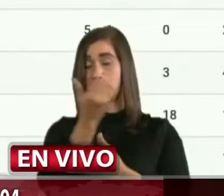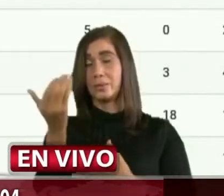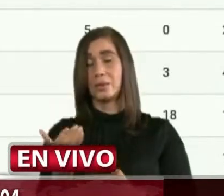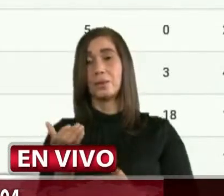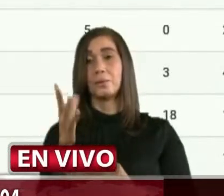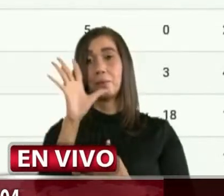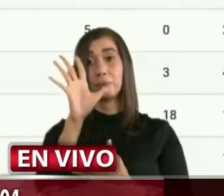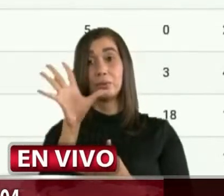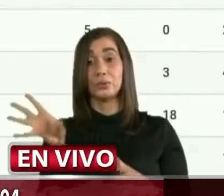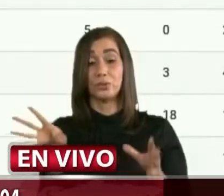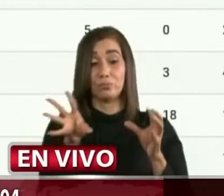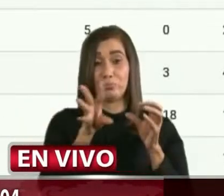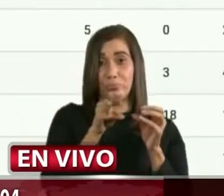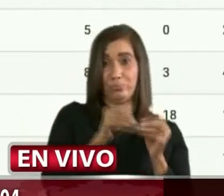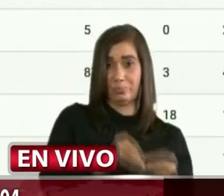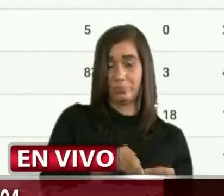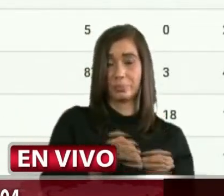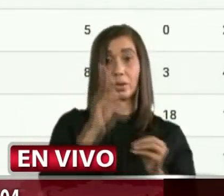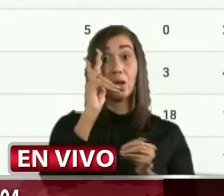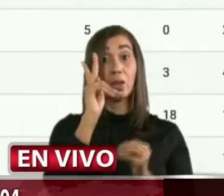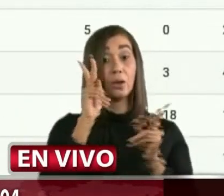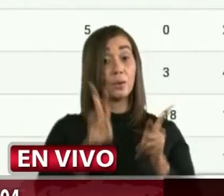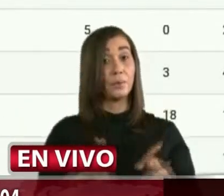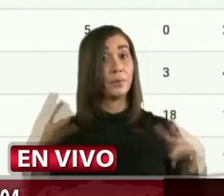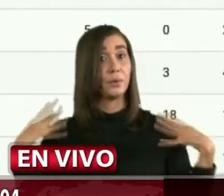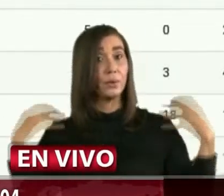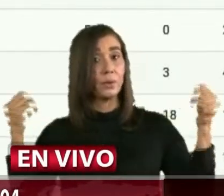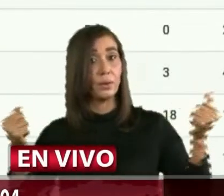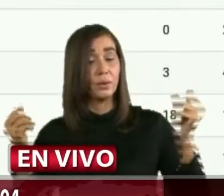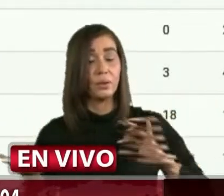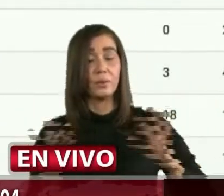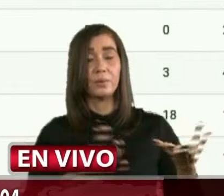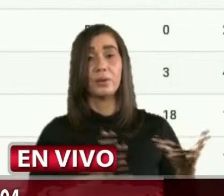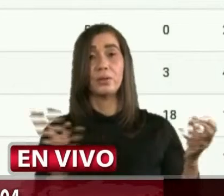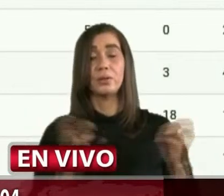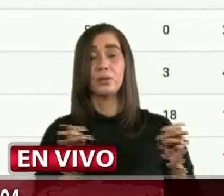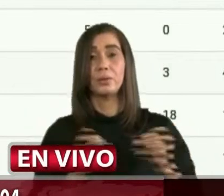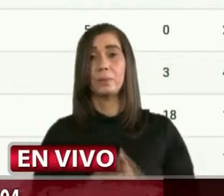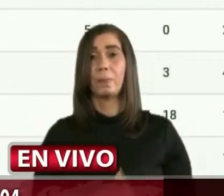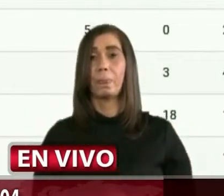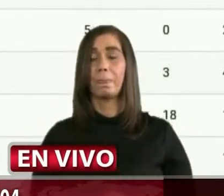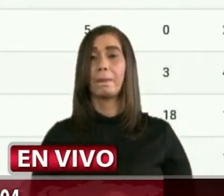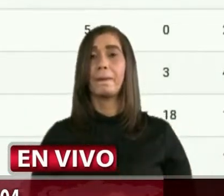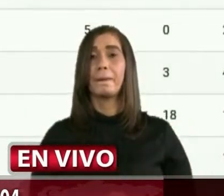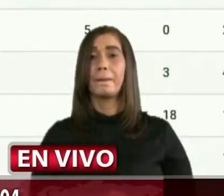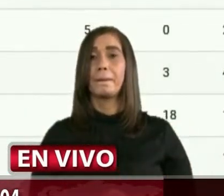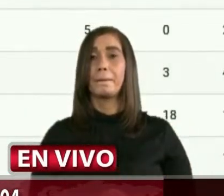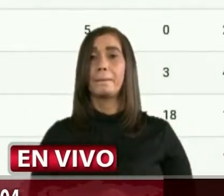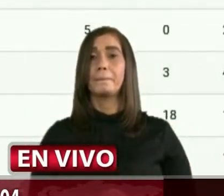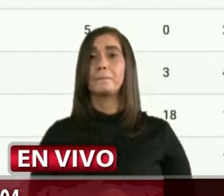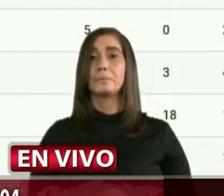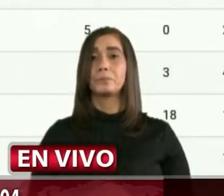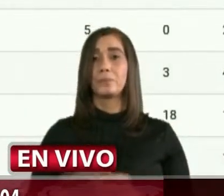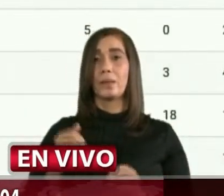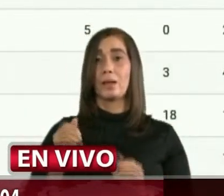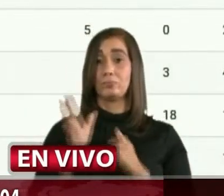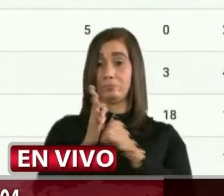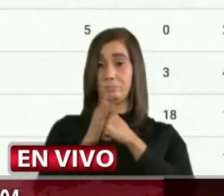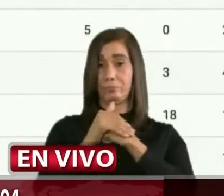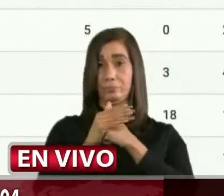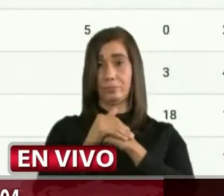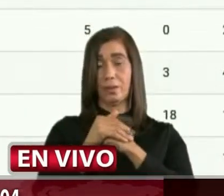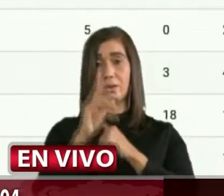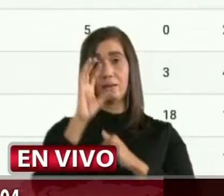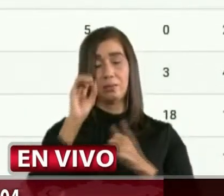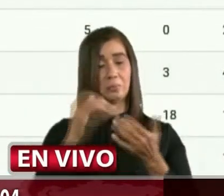5 acumulados, 2 recuperados, 0 fallecimientos. Peravia, 0 casos